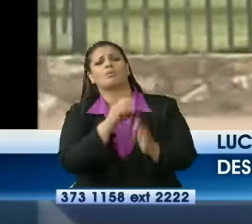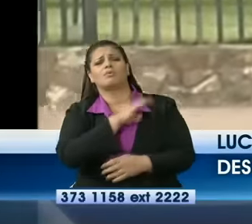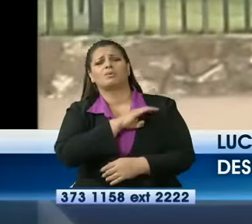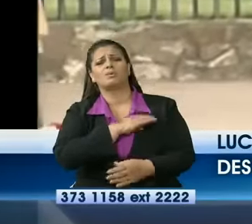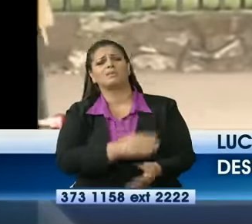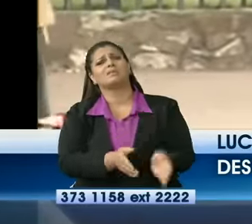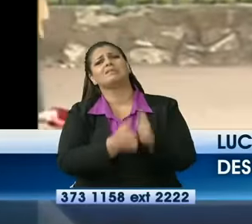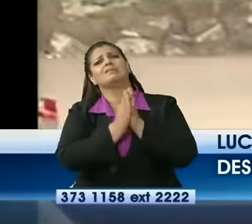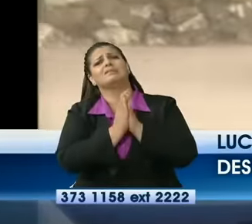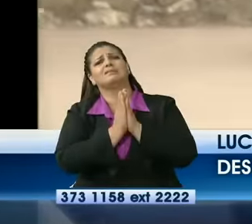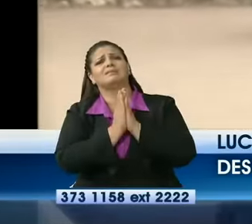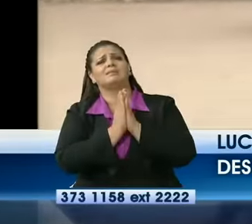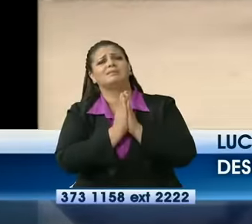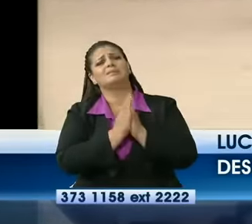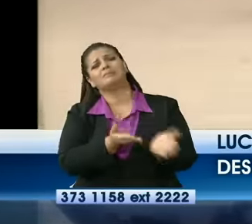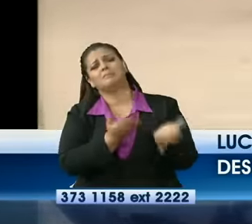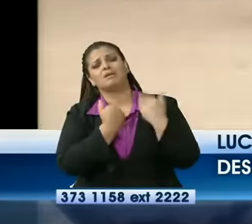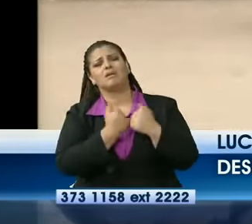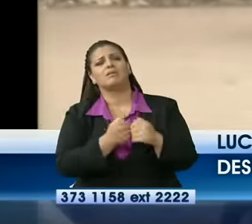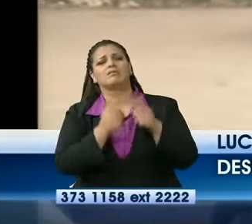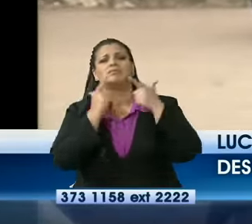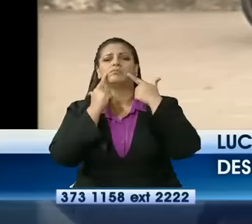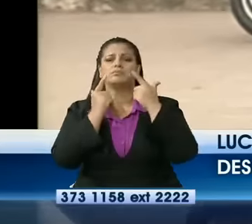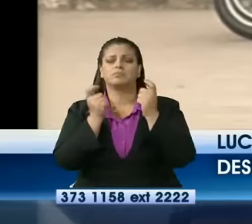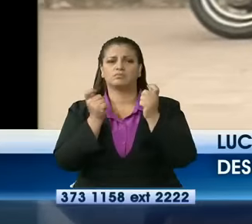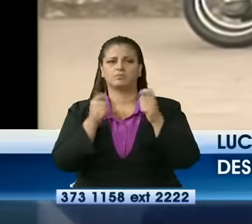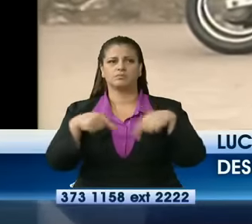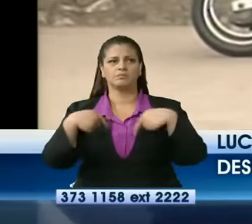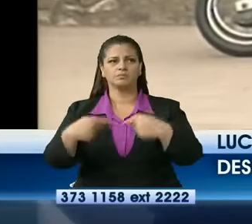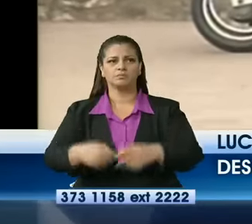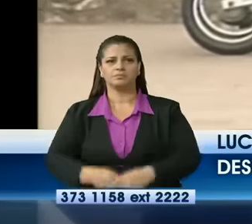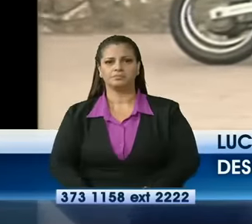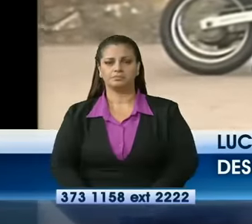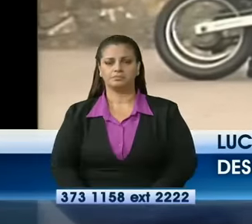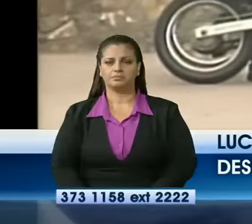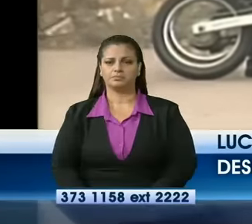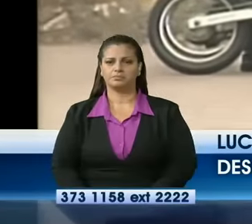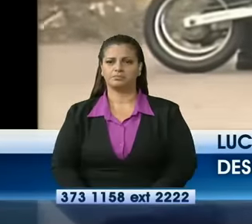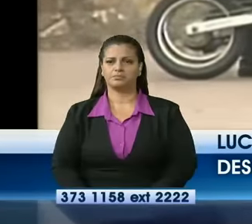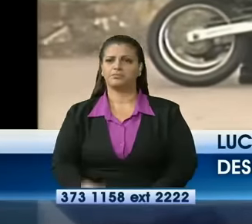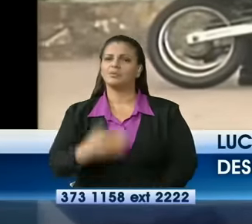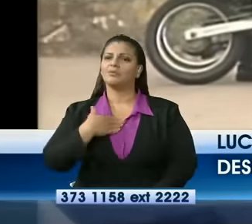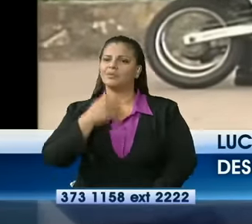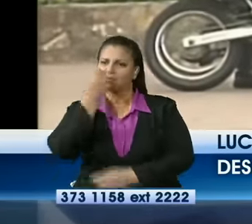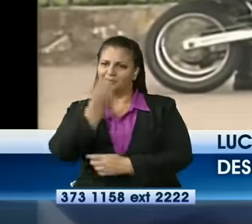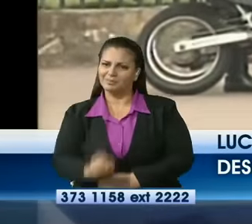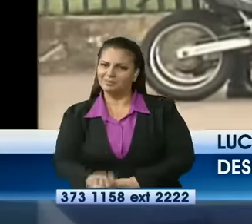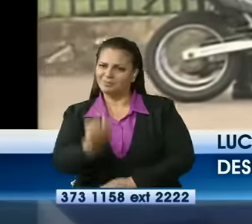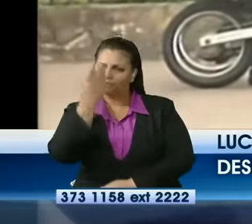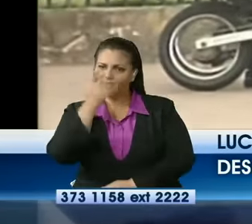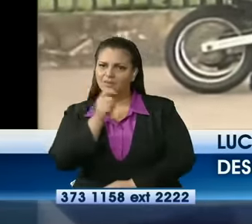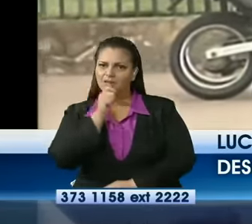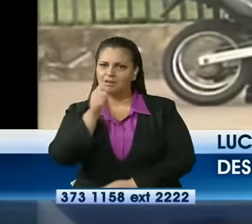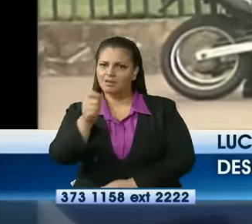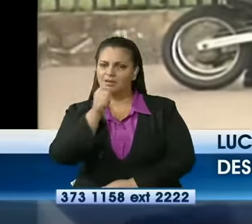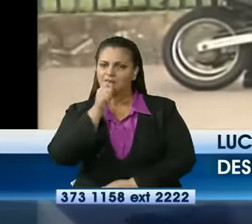de este PAI que ahora luce abandonado y que la presencia sea permanente. ¿Cómo está, señora? Buenos días. Buenos días. Sí. ¿Sobre la